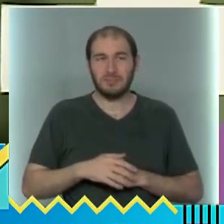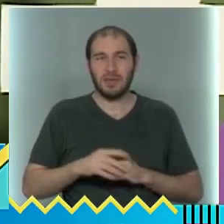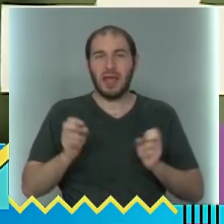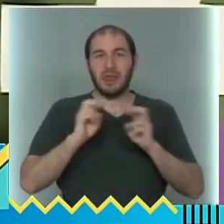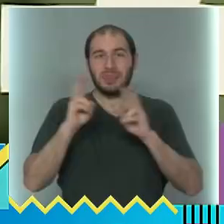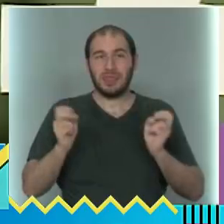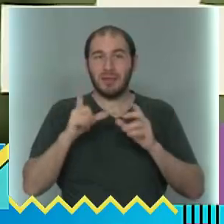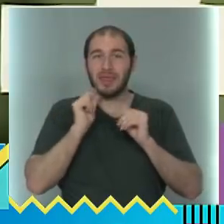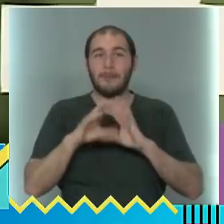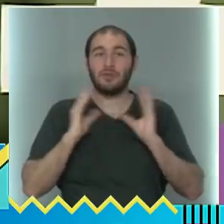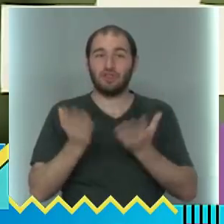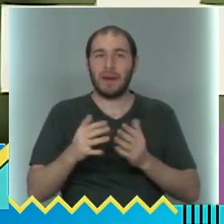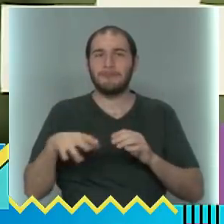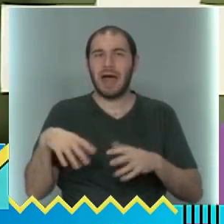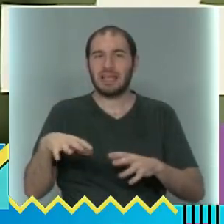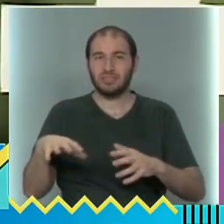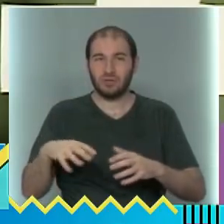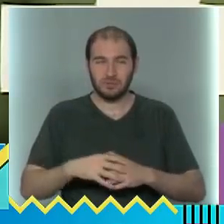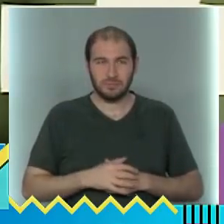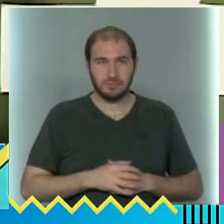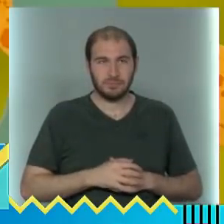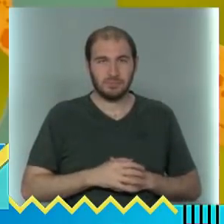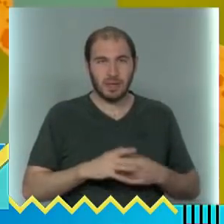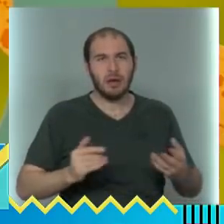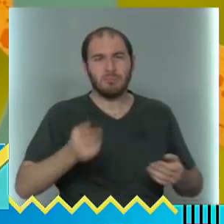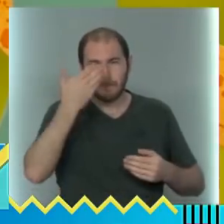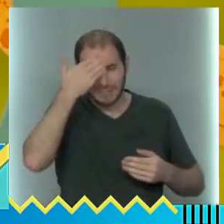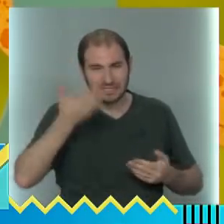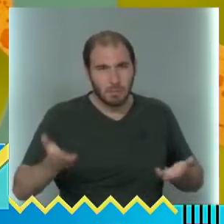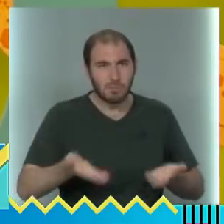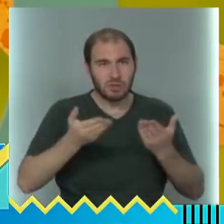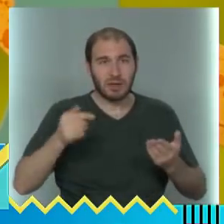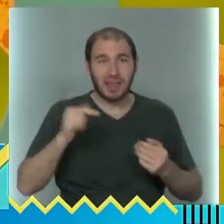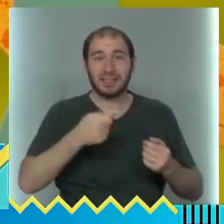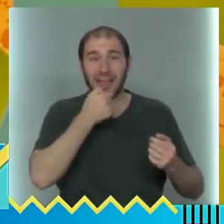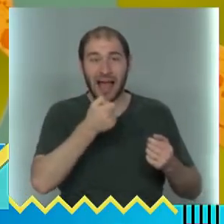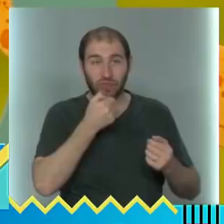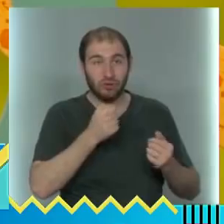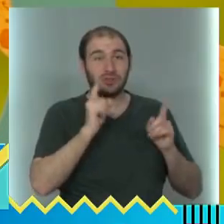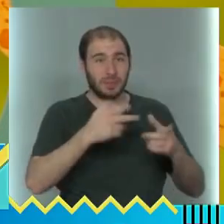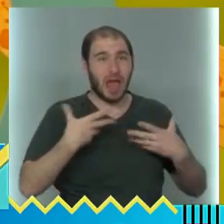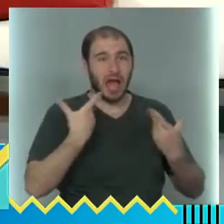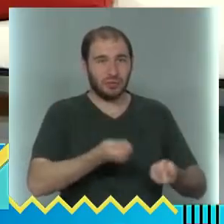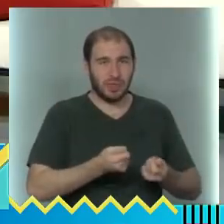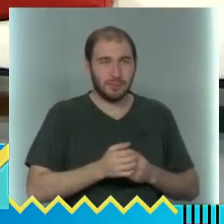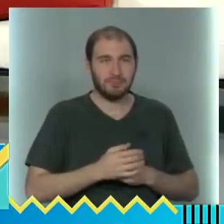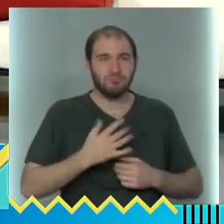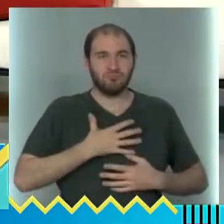que tiene que ver con el Día Mundial del Parkinson. Motivar al paciente para que haga canto, que también ayuda a la